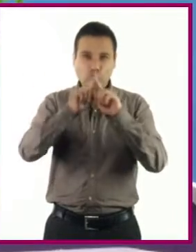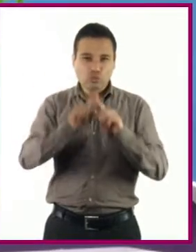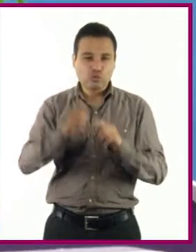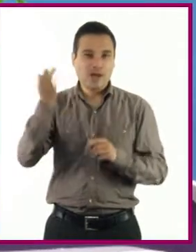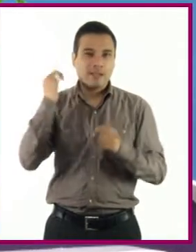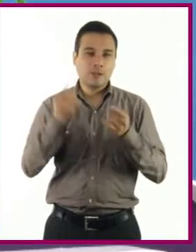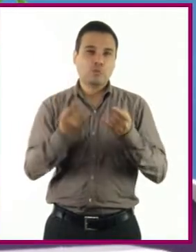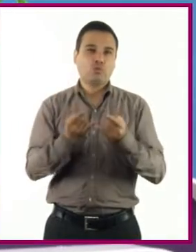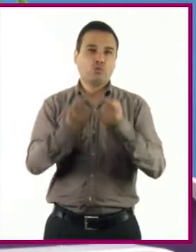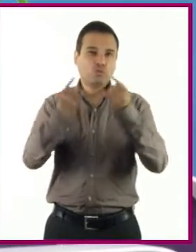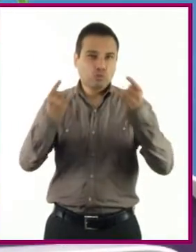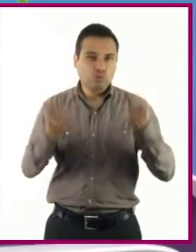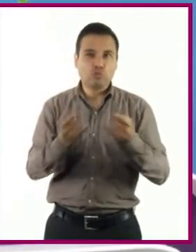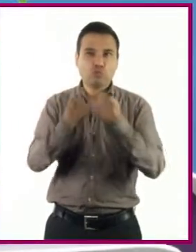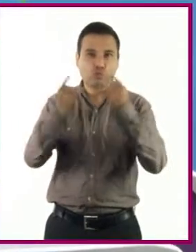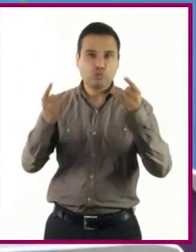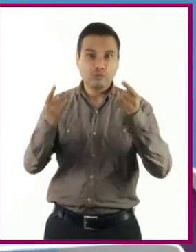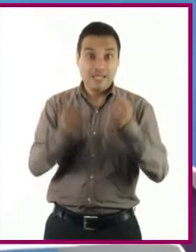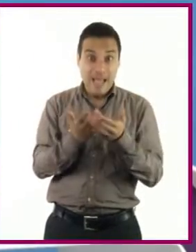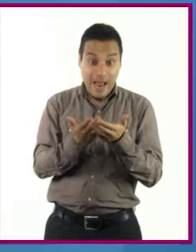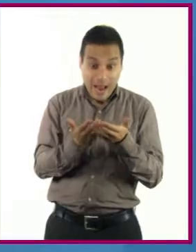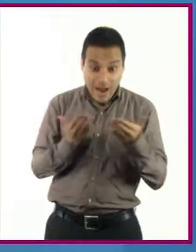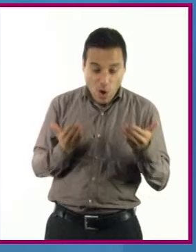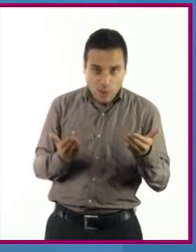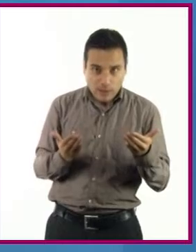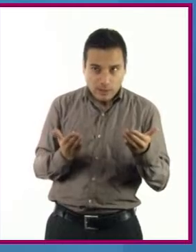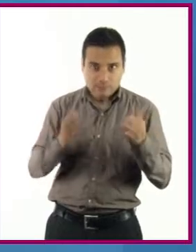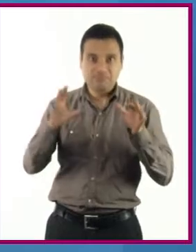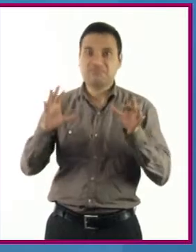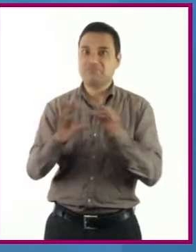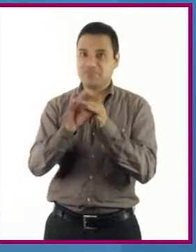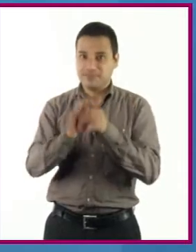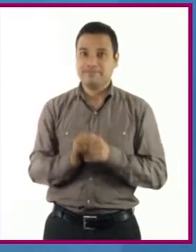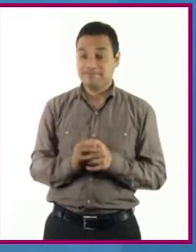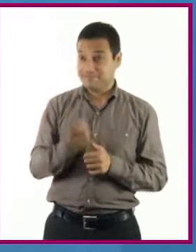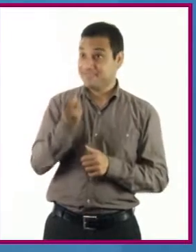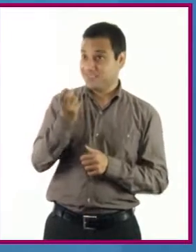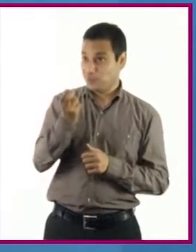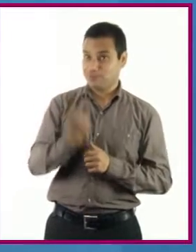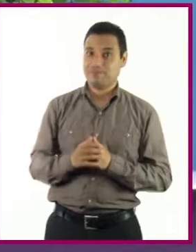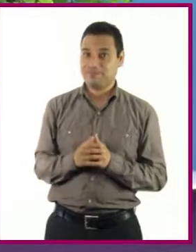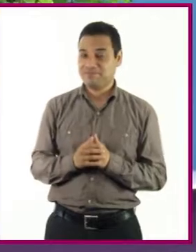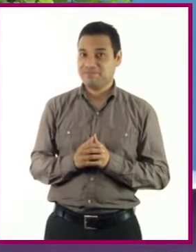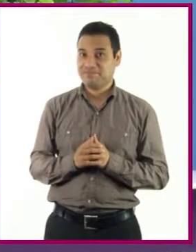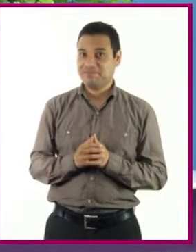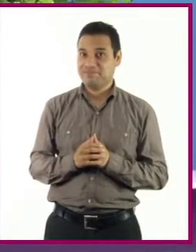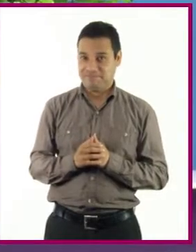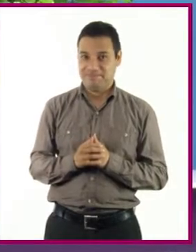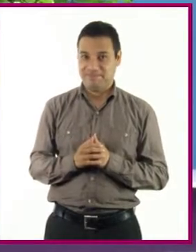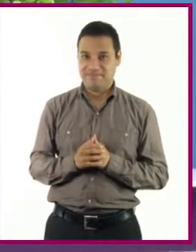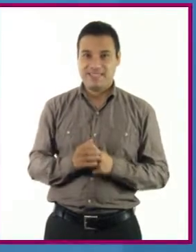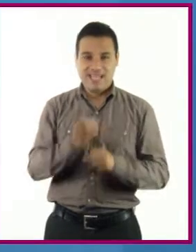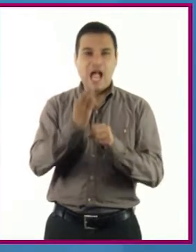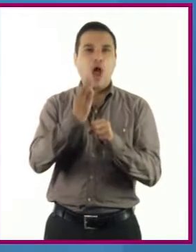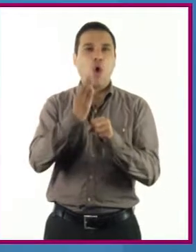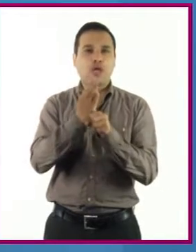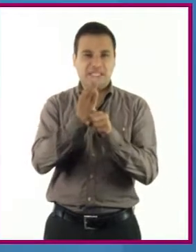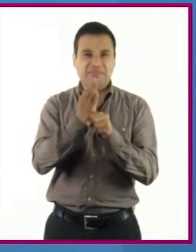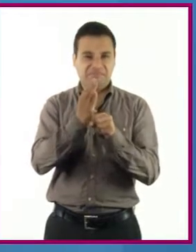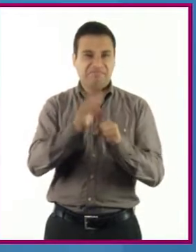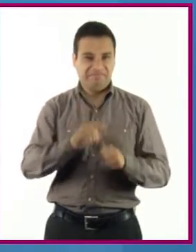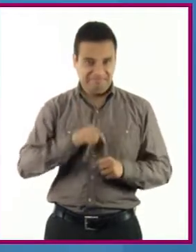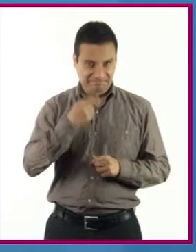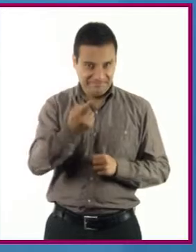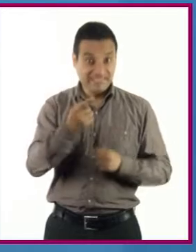se relacionan directamente con nuestro presente. Así es, Nadia. Y para ello, les lanzamos el siguiente reto